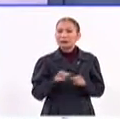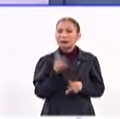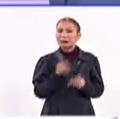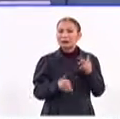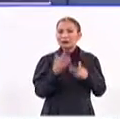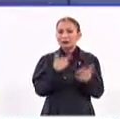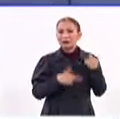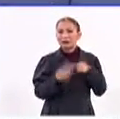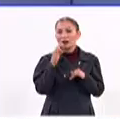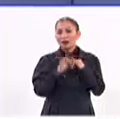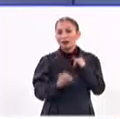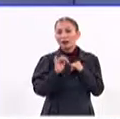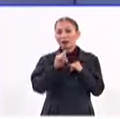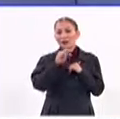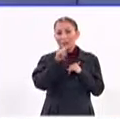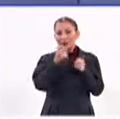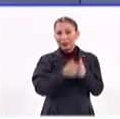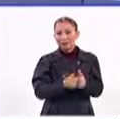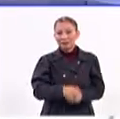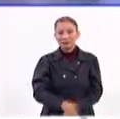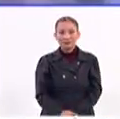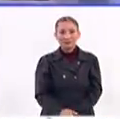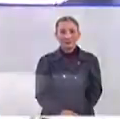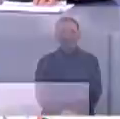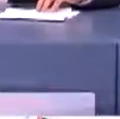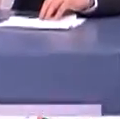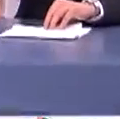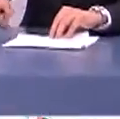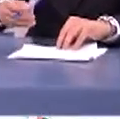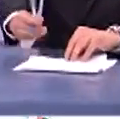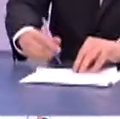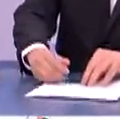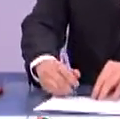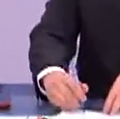breve pausa y regresamos con el final de Interfaz, no se lo pierdan.